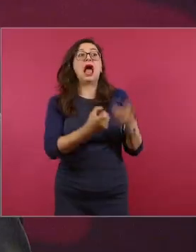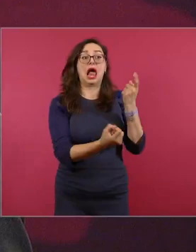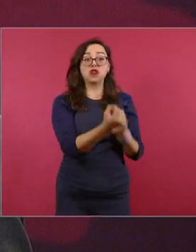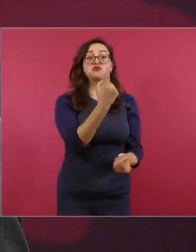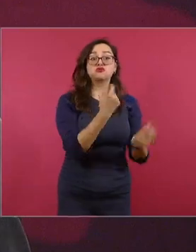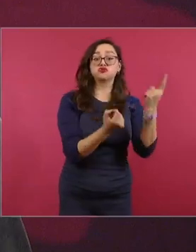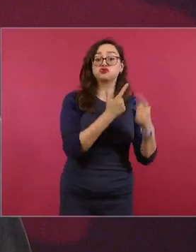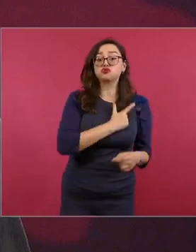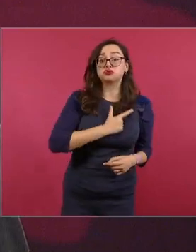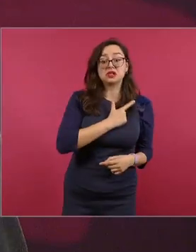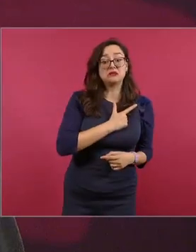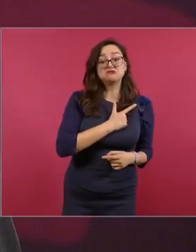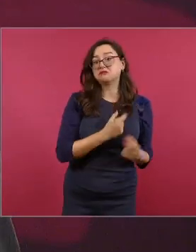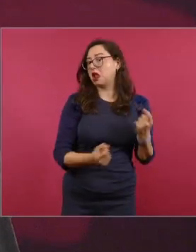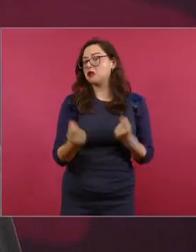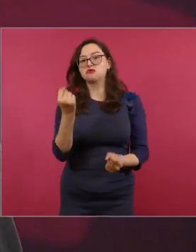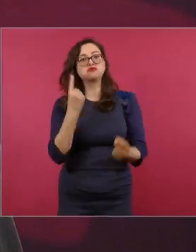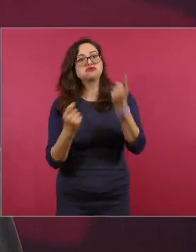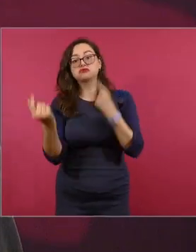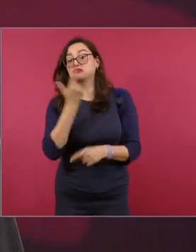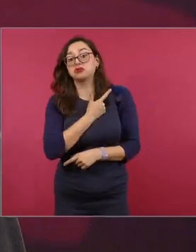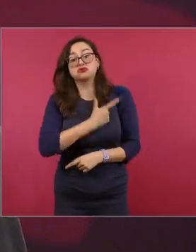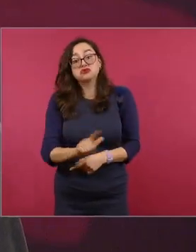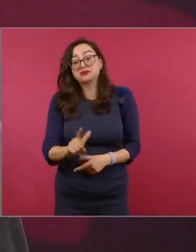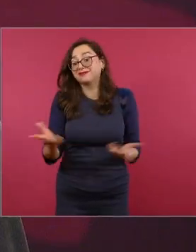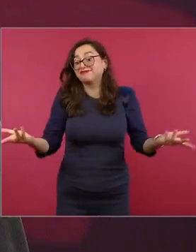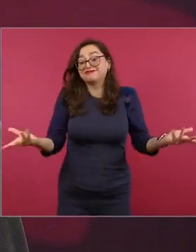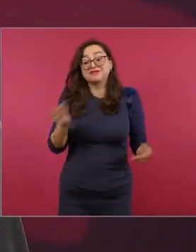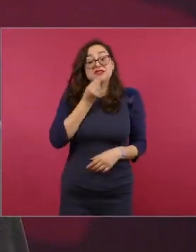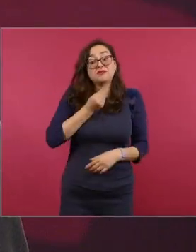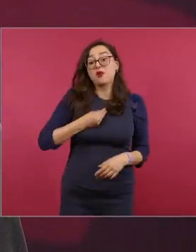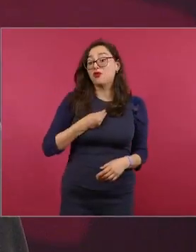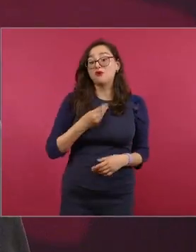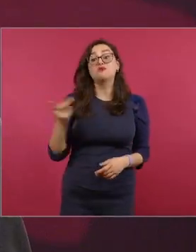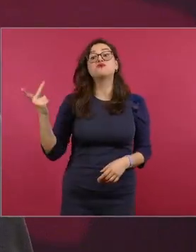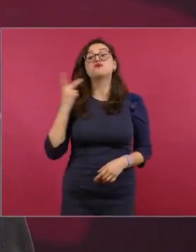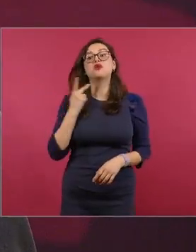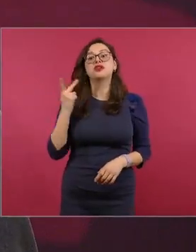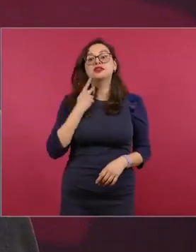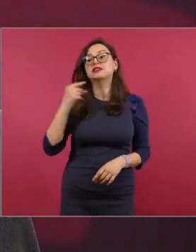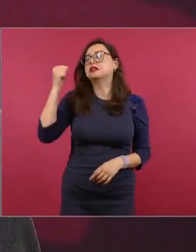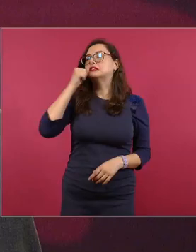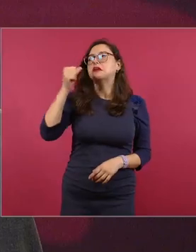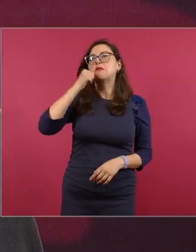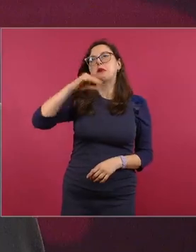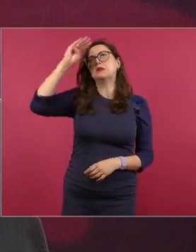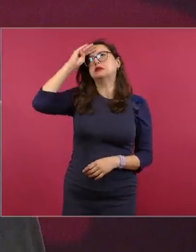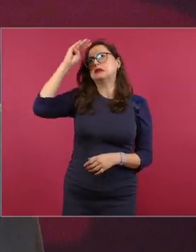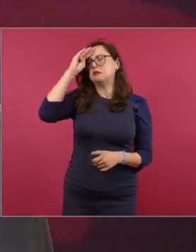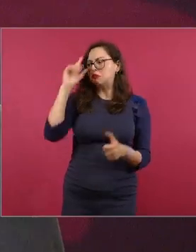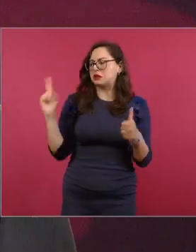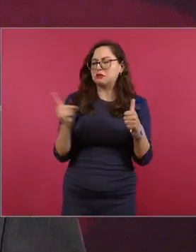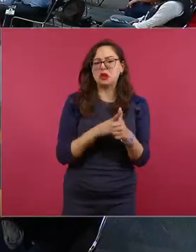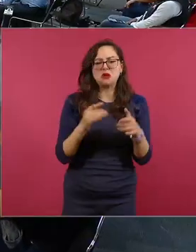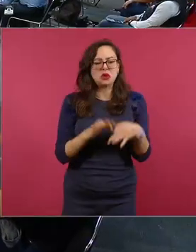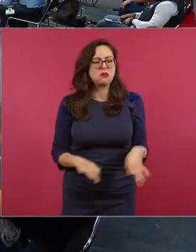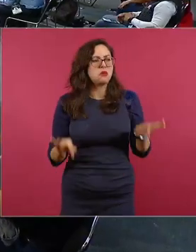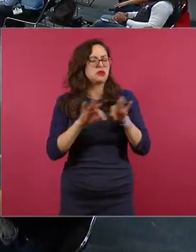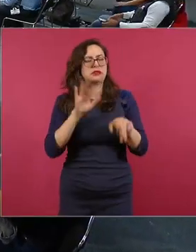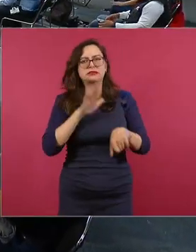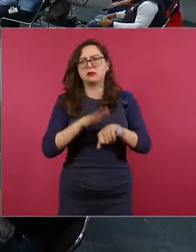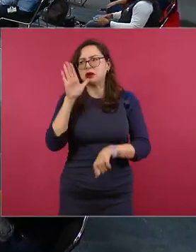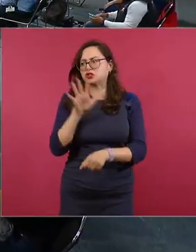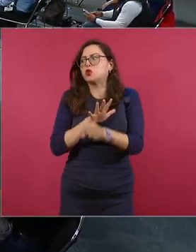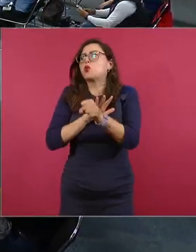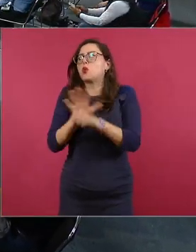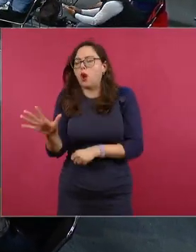hay que priorizar. ¿Qué es lo más importante? Por ejemplo, cuando el